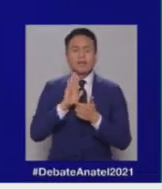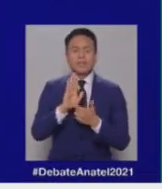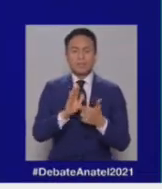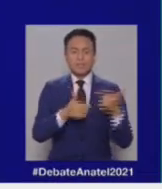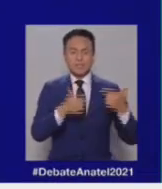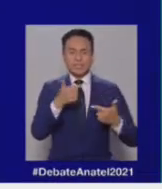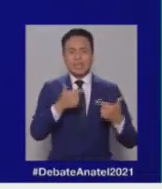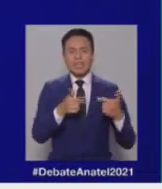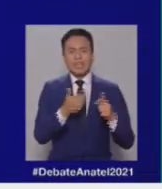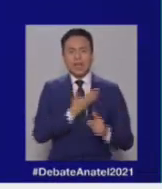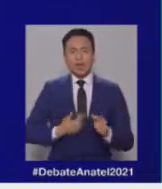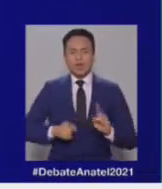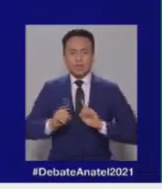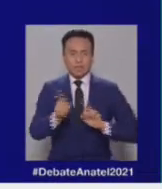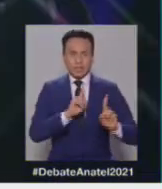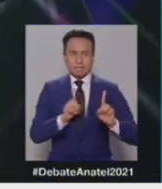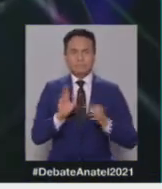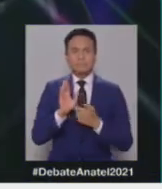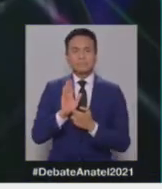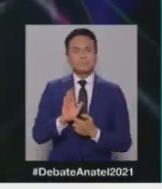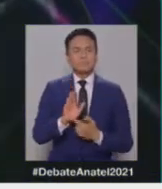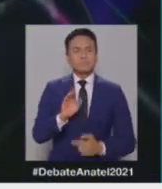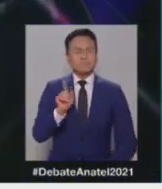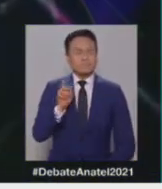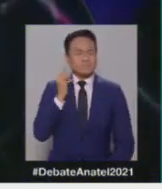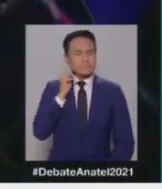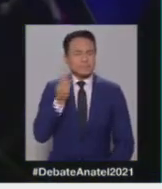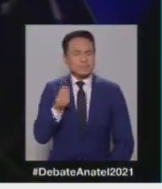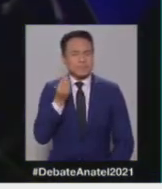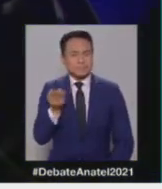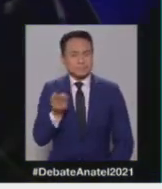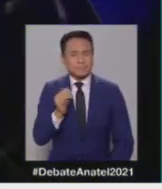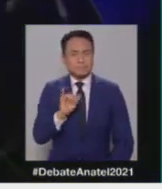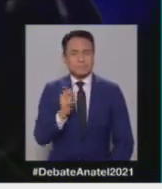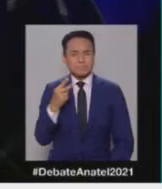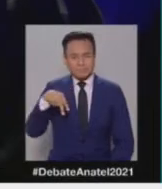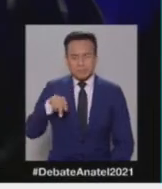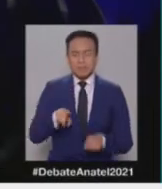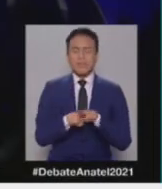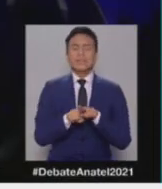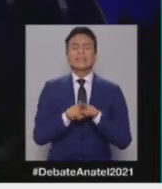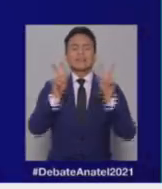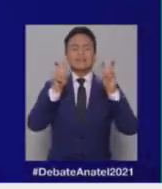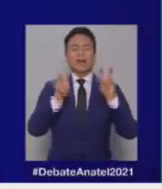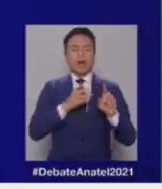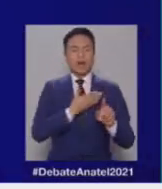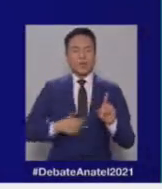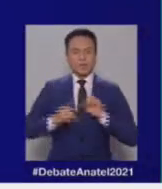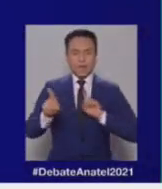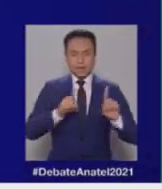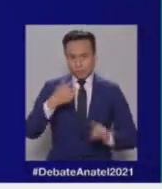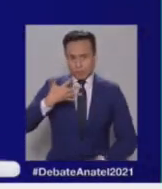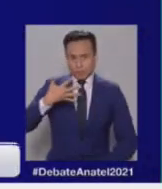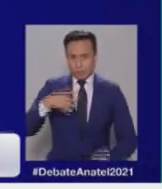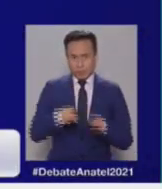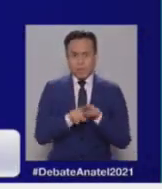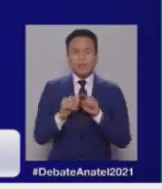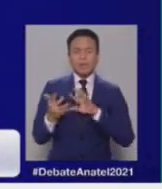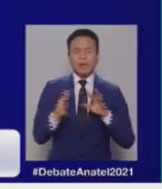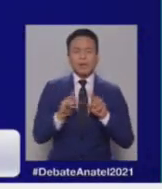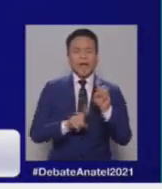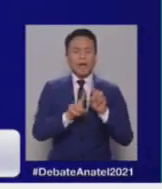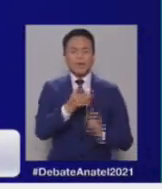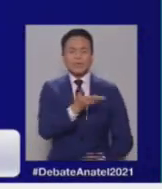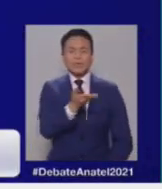últimos 25 meses, desde que se desató el estallido social en el país. Necesidades, inquietudes que tendrán que